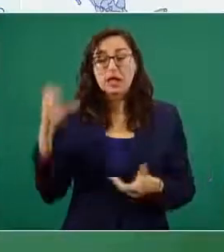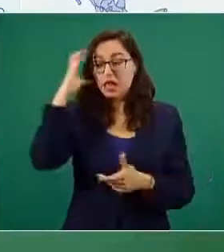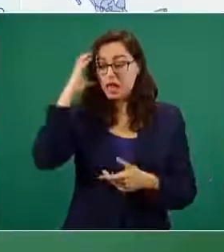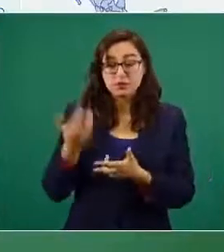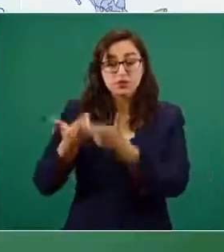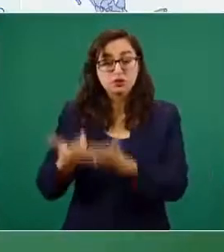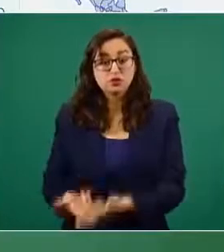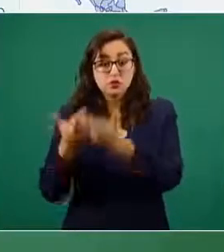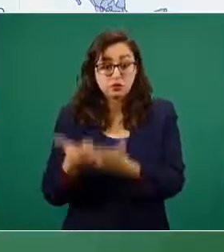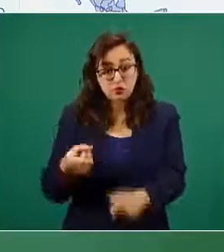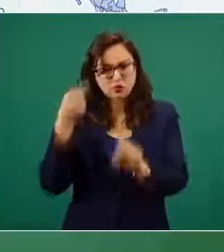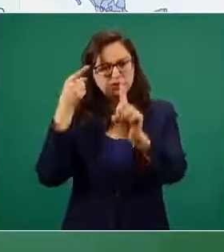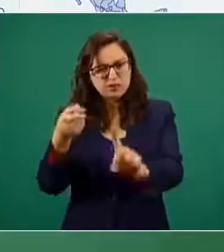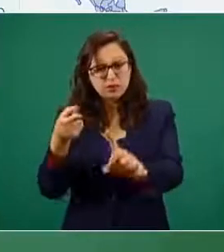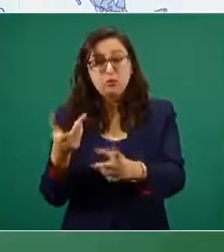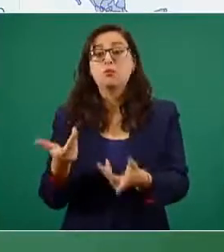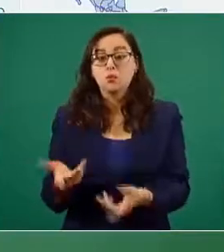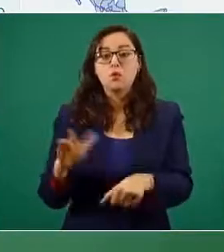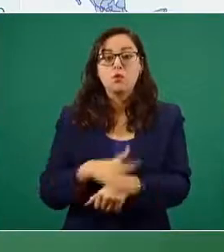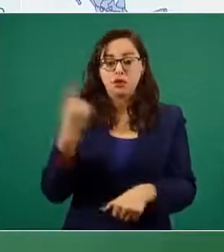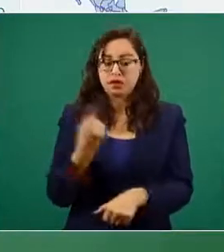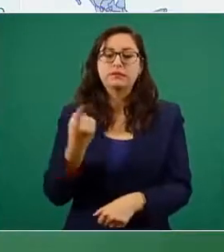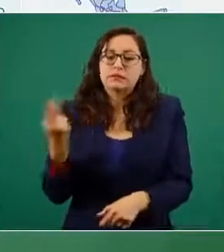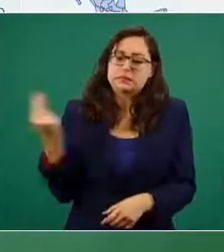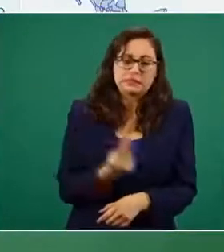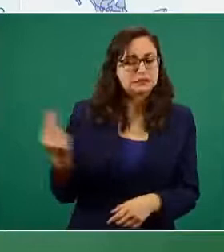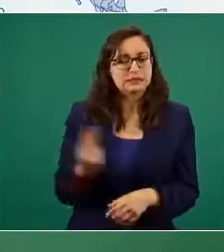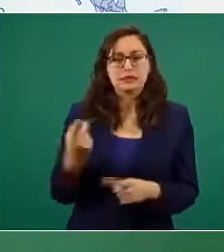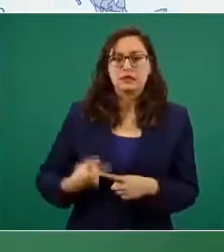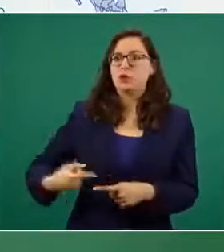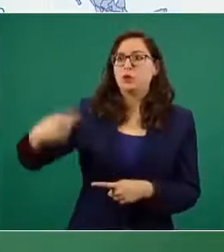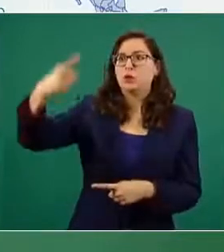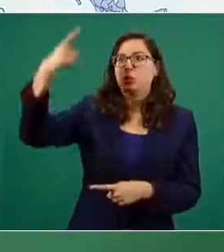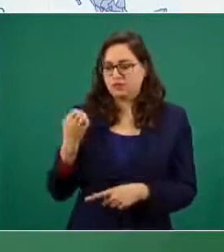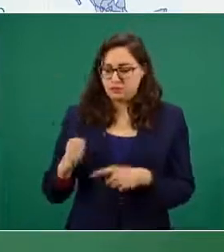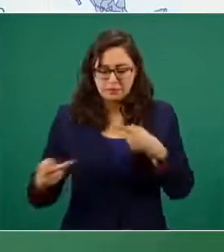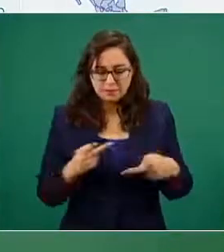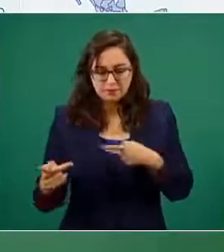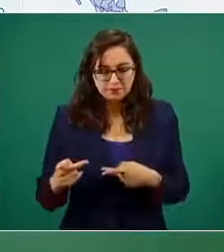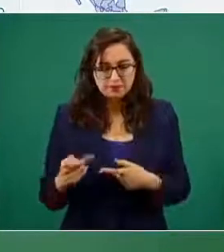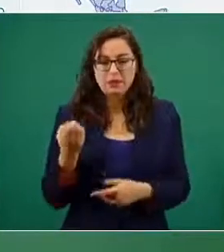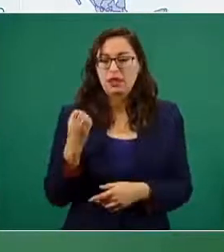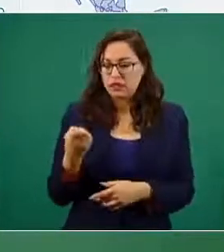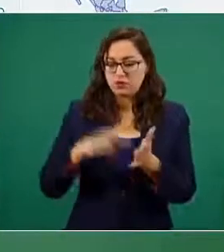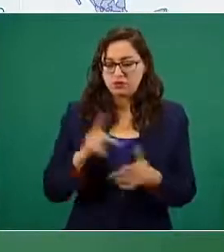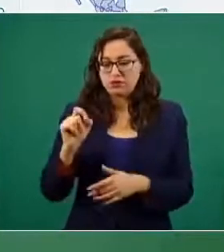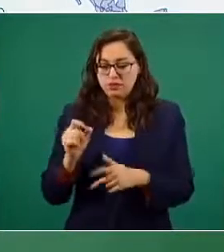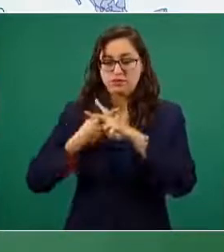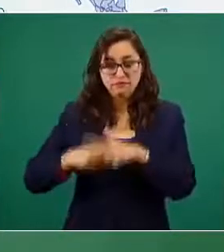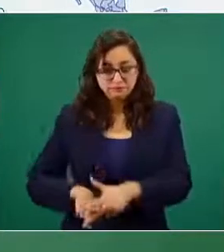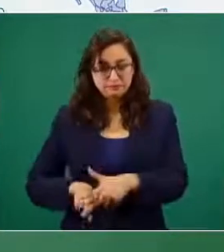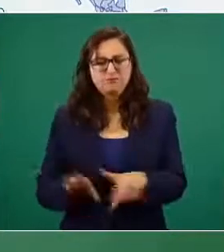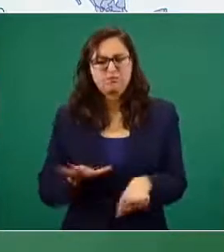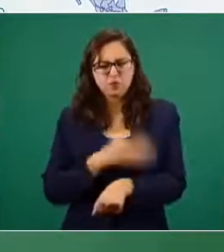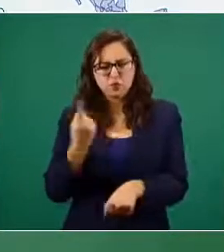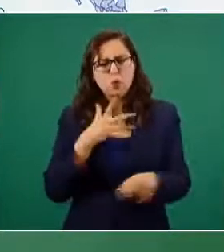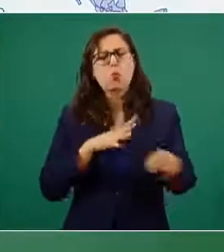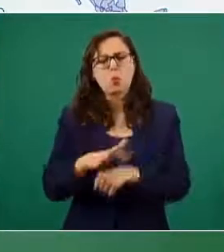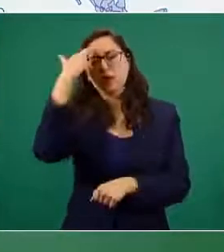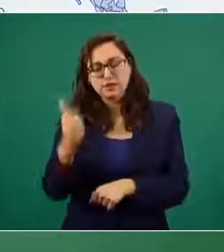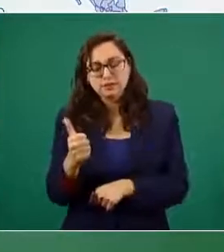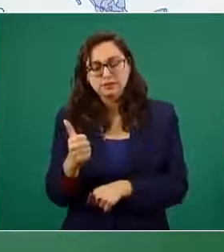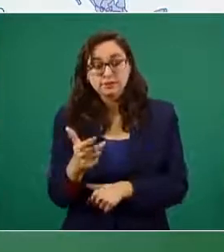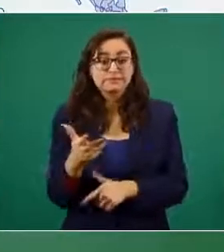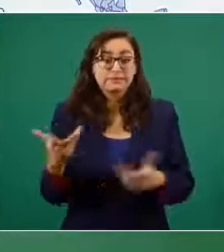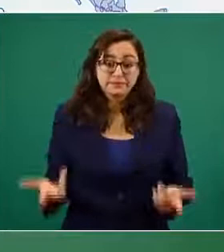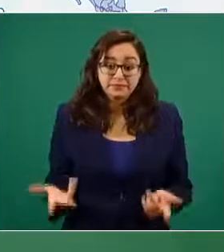camas disponibles es un objetivo técnico establecido por el Gobierno de México desde la fase de preparación de esta epidemia, desde enero de 2020. ¿Por qué razón? Porque una de las situaciones más